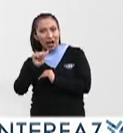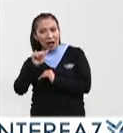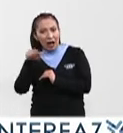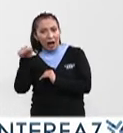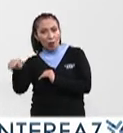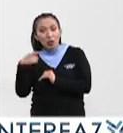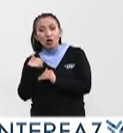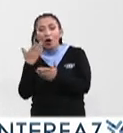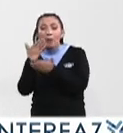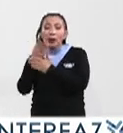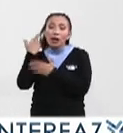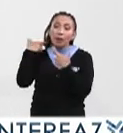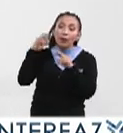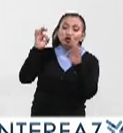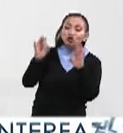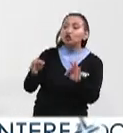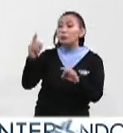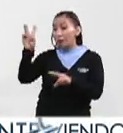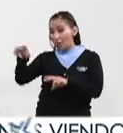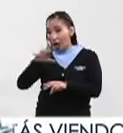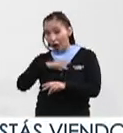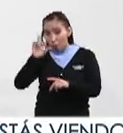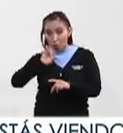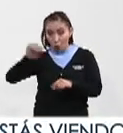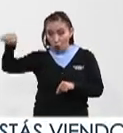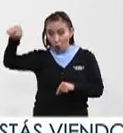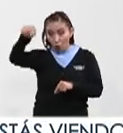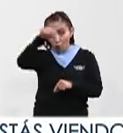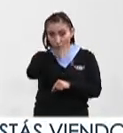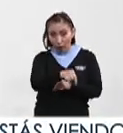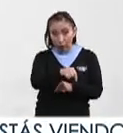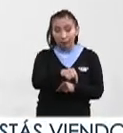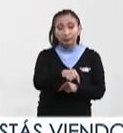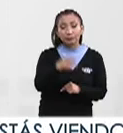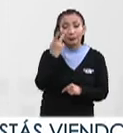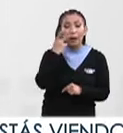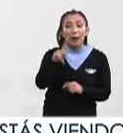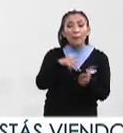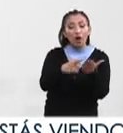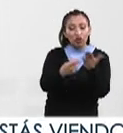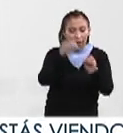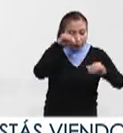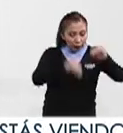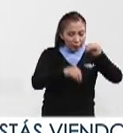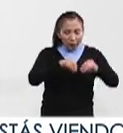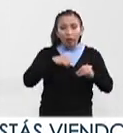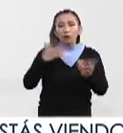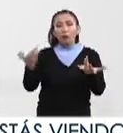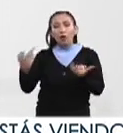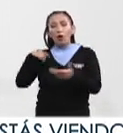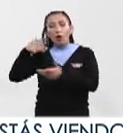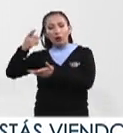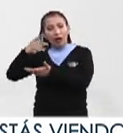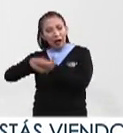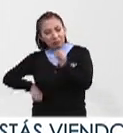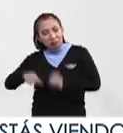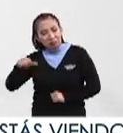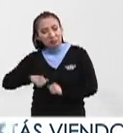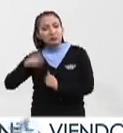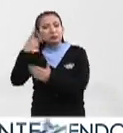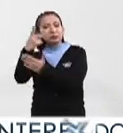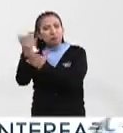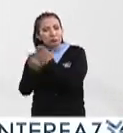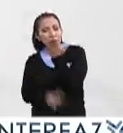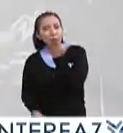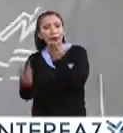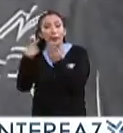tenemos que ir a la representación sustantiva, es decir, que salgan proyectos, que salgan políticas, que salgan